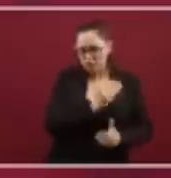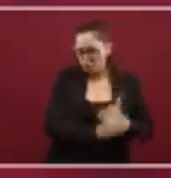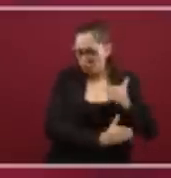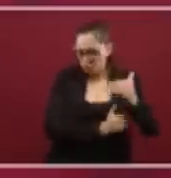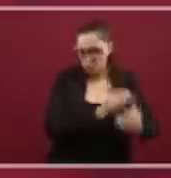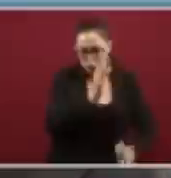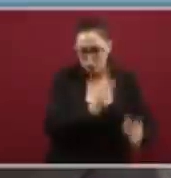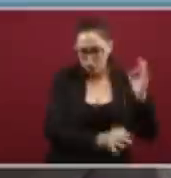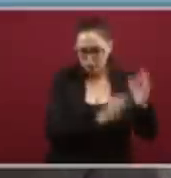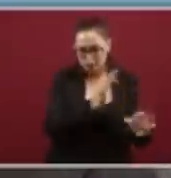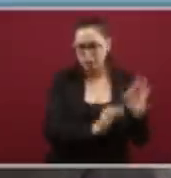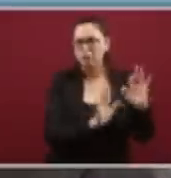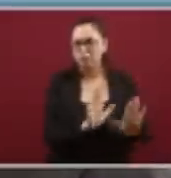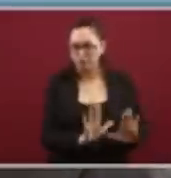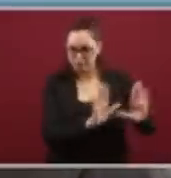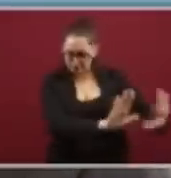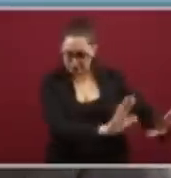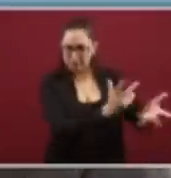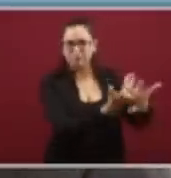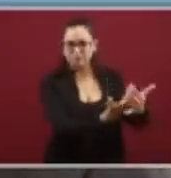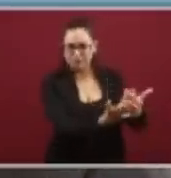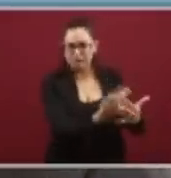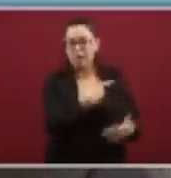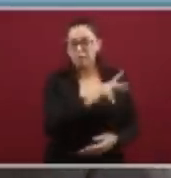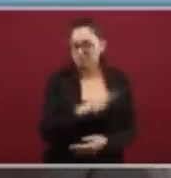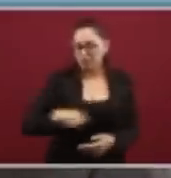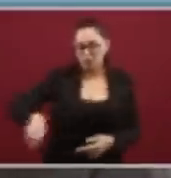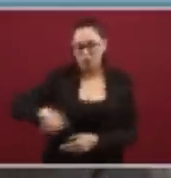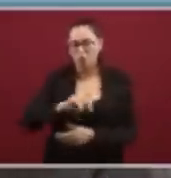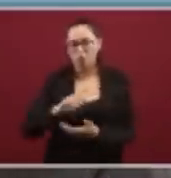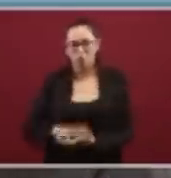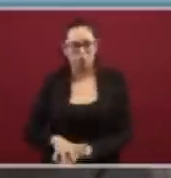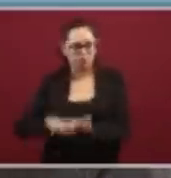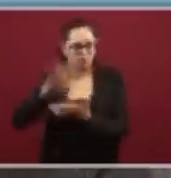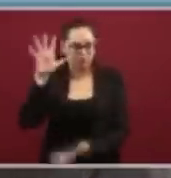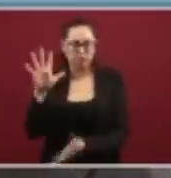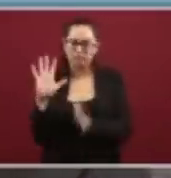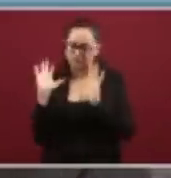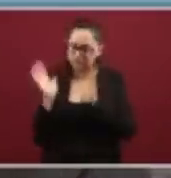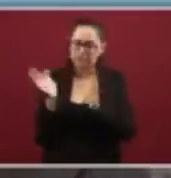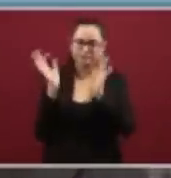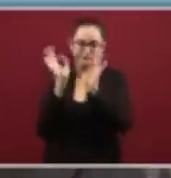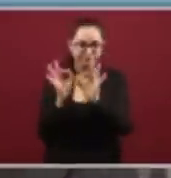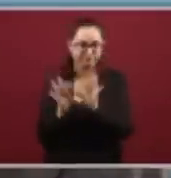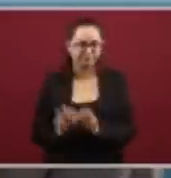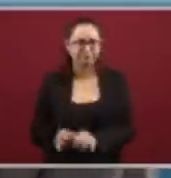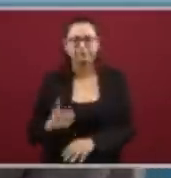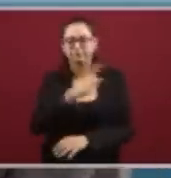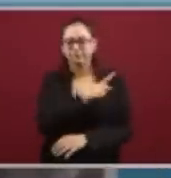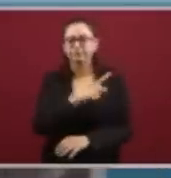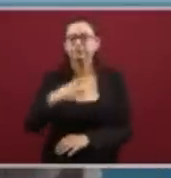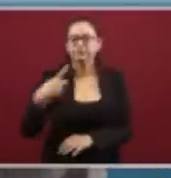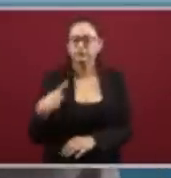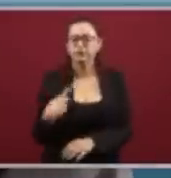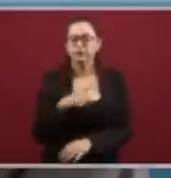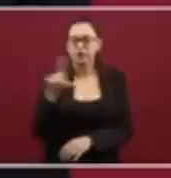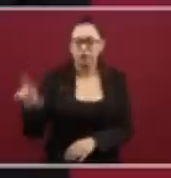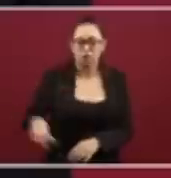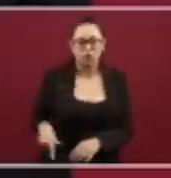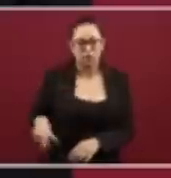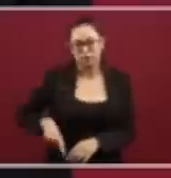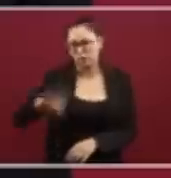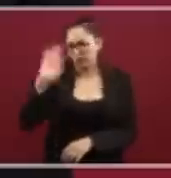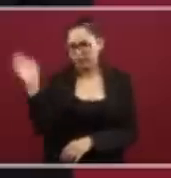proceso judicial pero asumimos el compromiso de que las resoluciones y la posición que adoptará el gobierno federal siempre